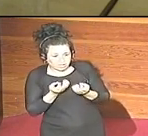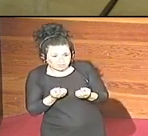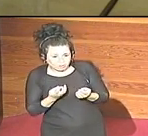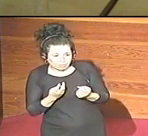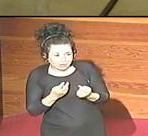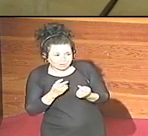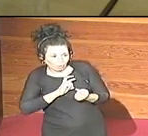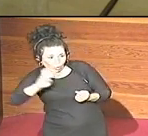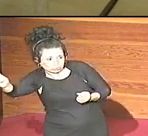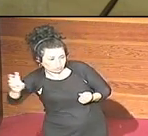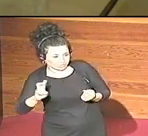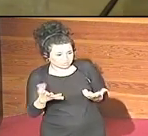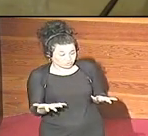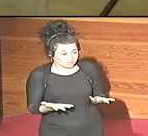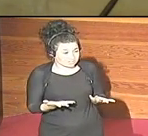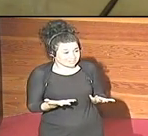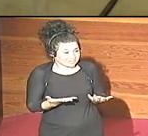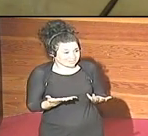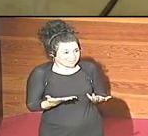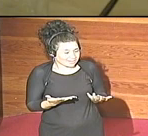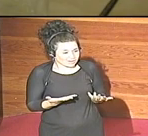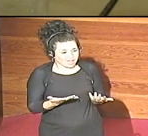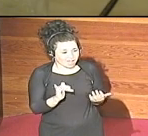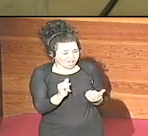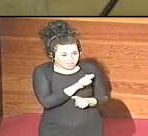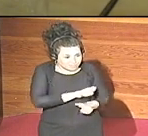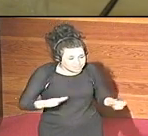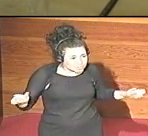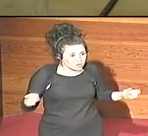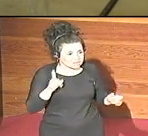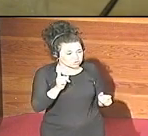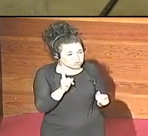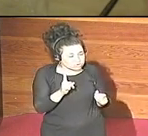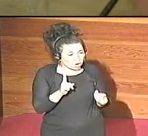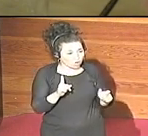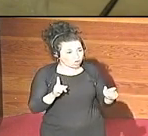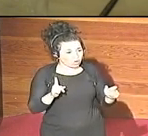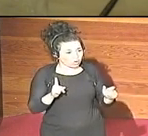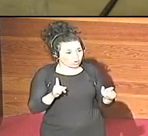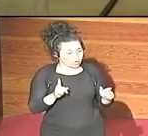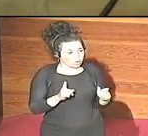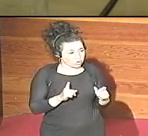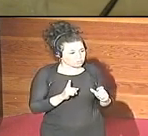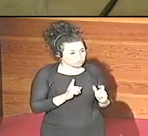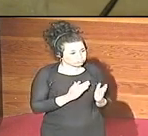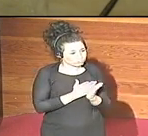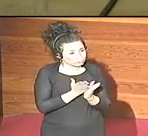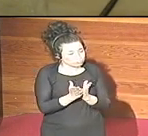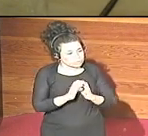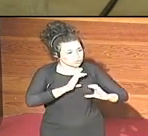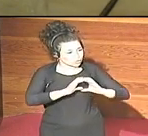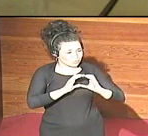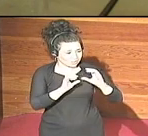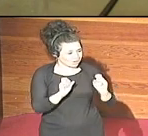Por consiguiente, hay toda una población que solo sigue los medios de comunicación